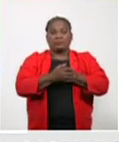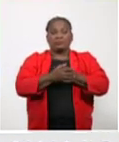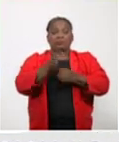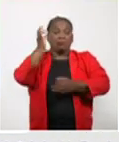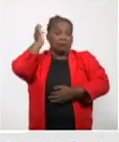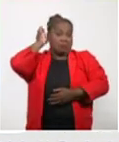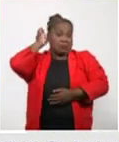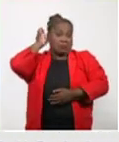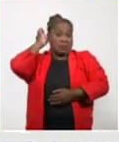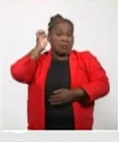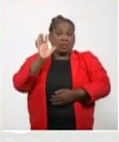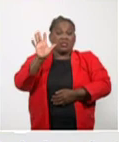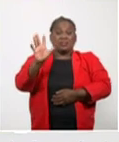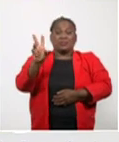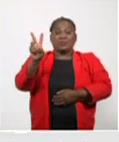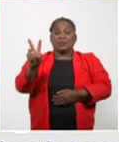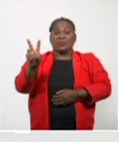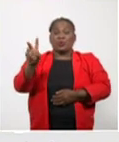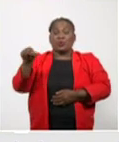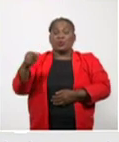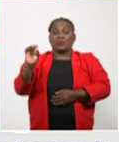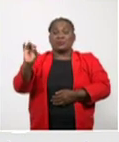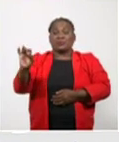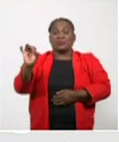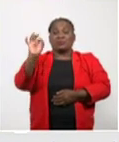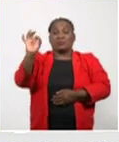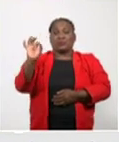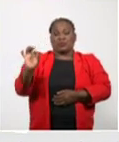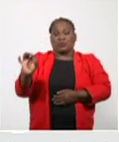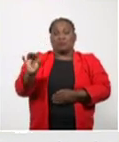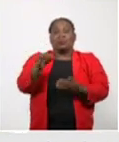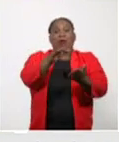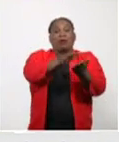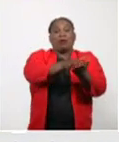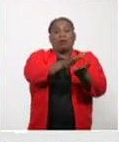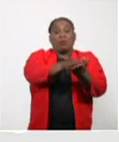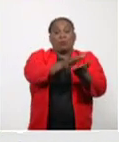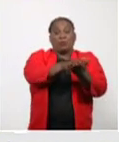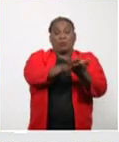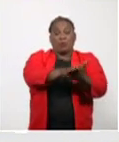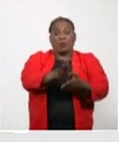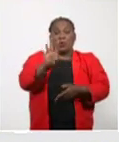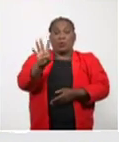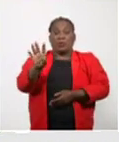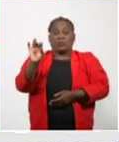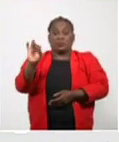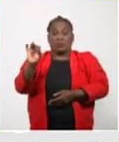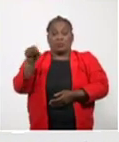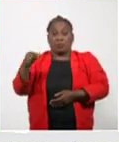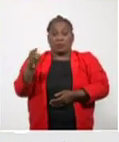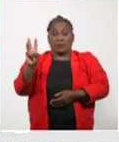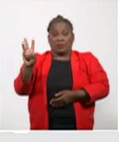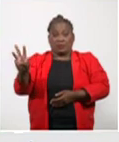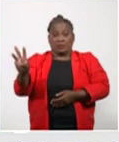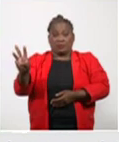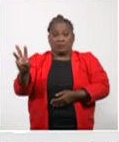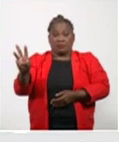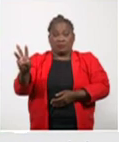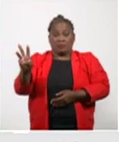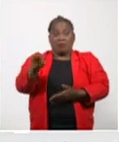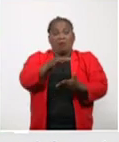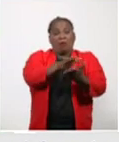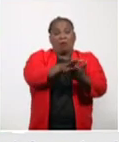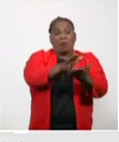el 52,7%, en el acumulado es el 47,3% y en el acumulado de los